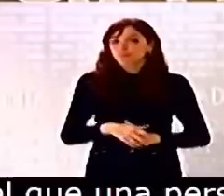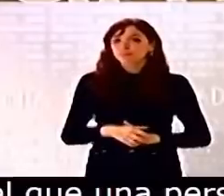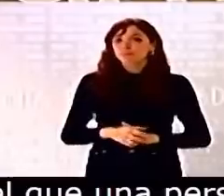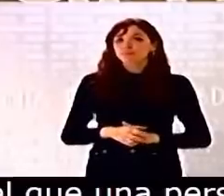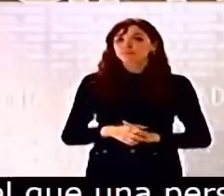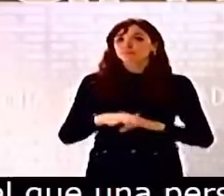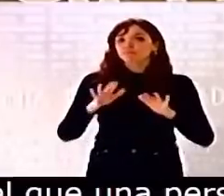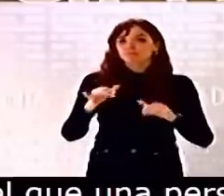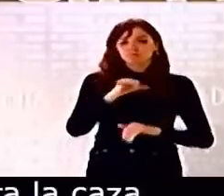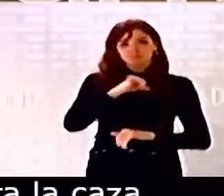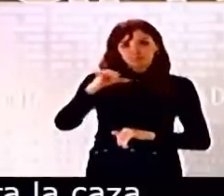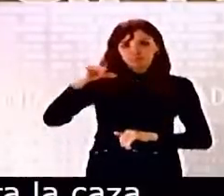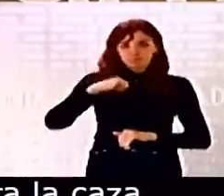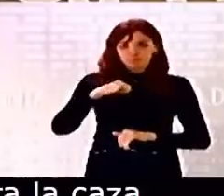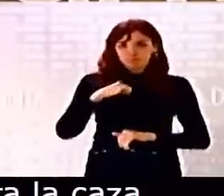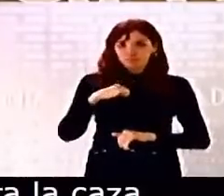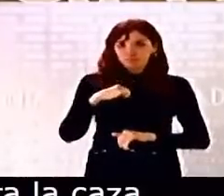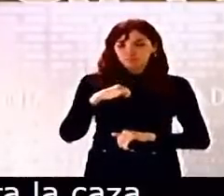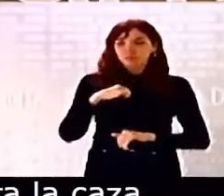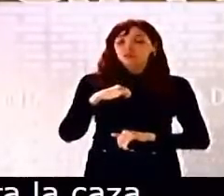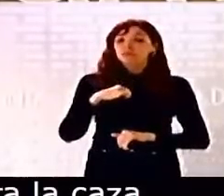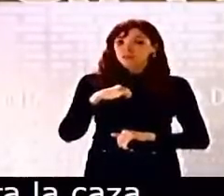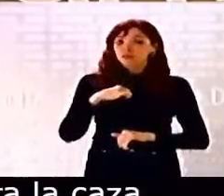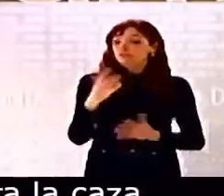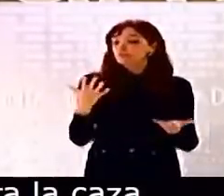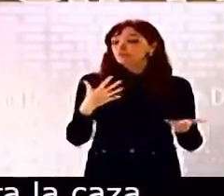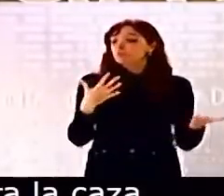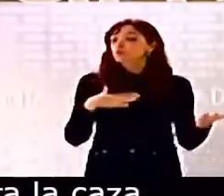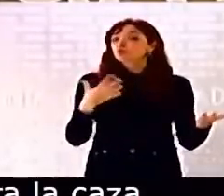pero de forma individual, pueda